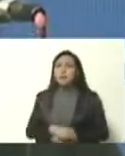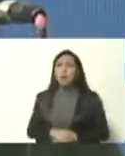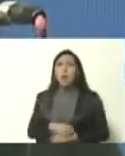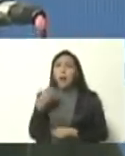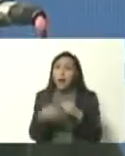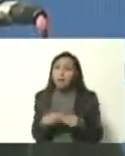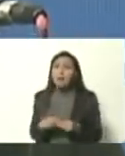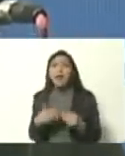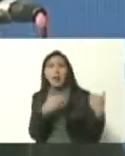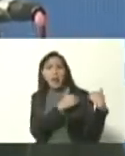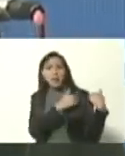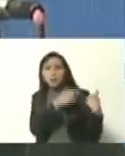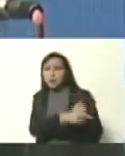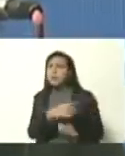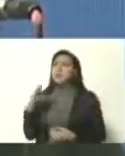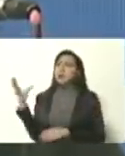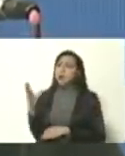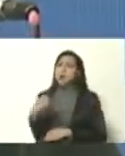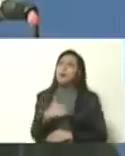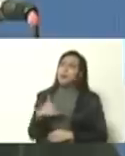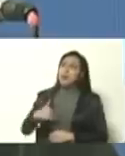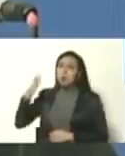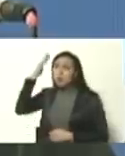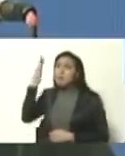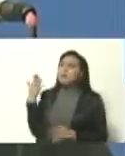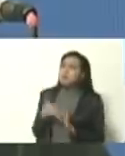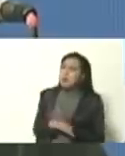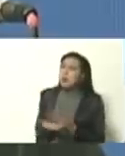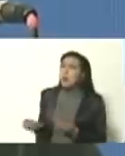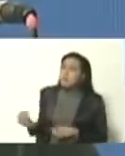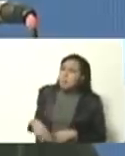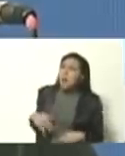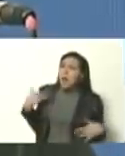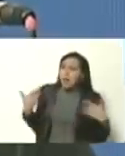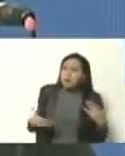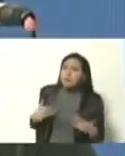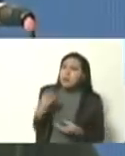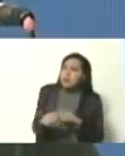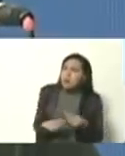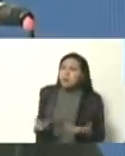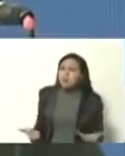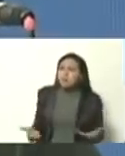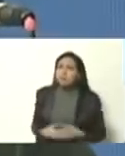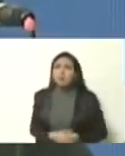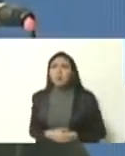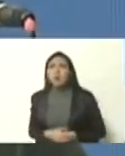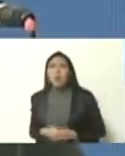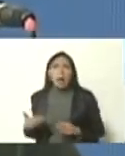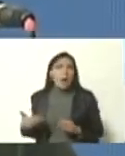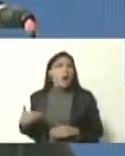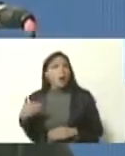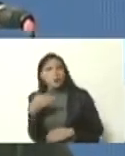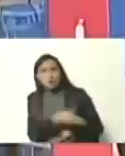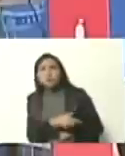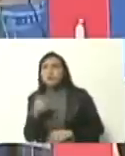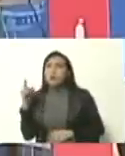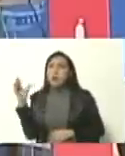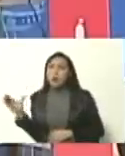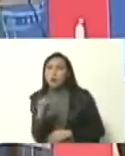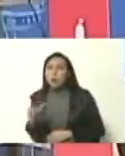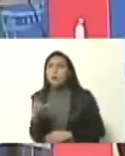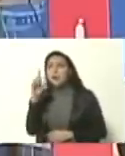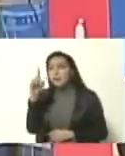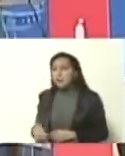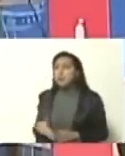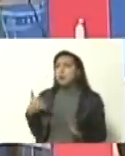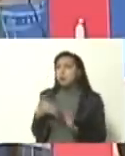la responsabilidad de Colombia, pero quisiera saber si van a tener algunas otras acciones, no solamente sobre Colombia, sino sobre